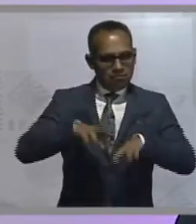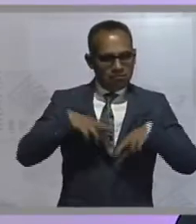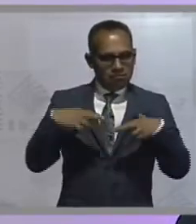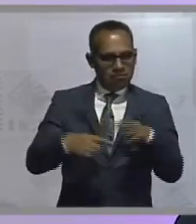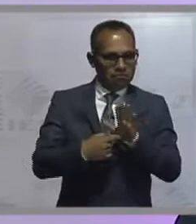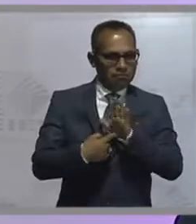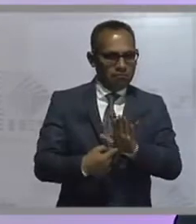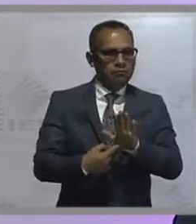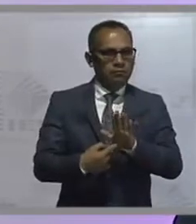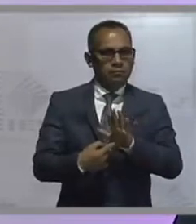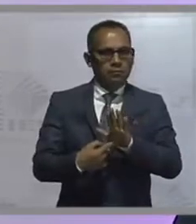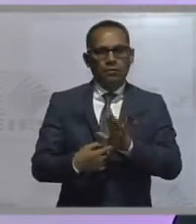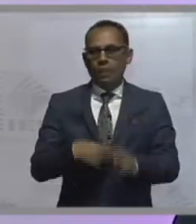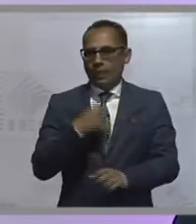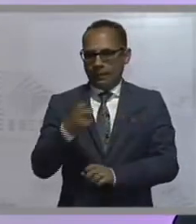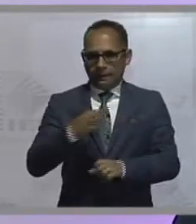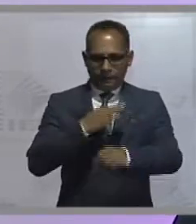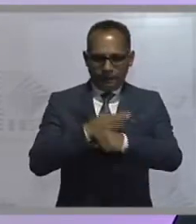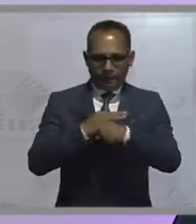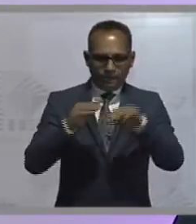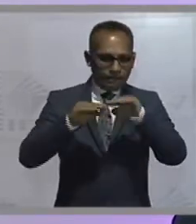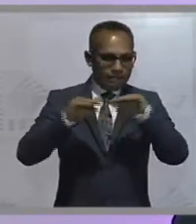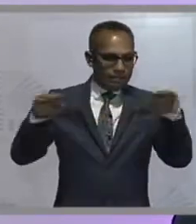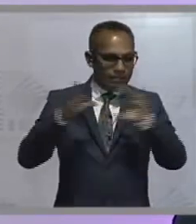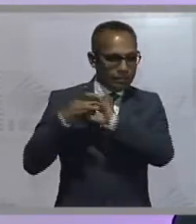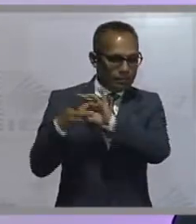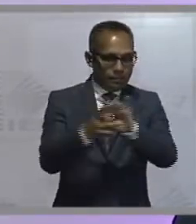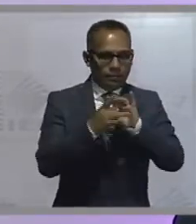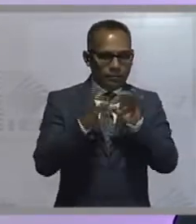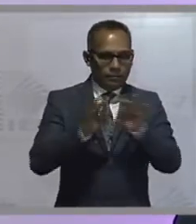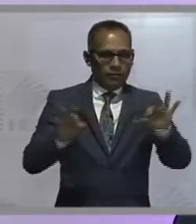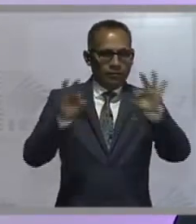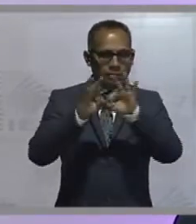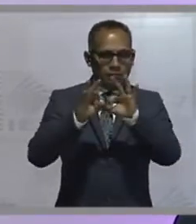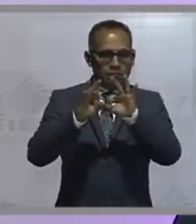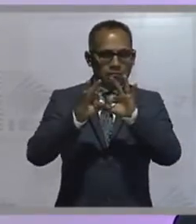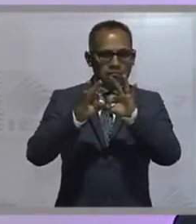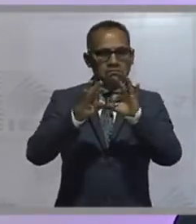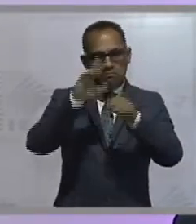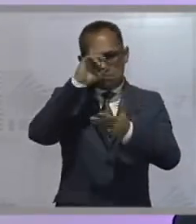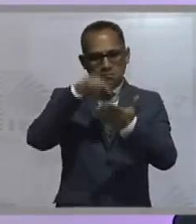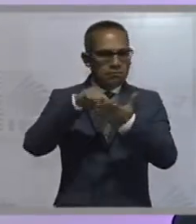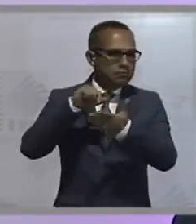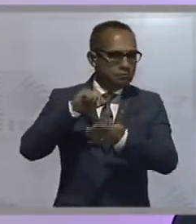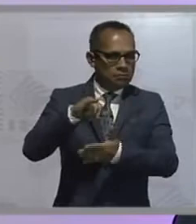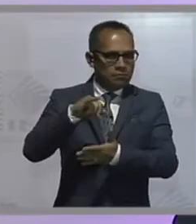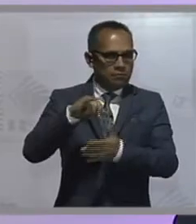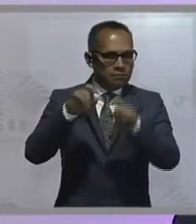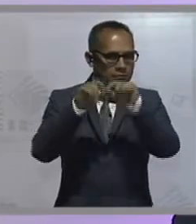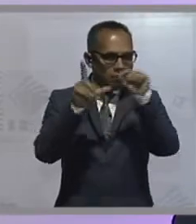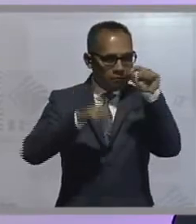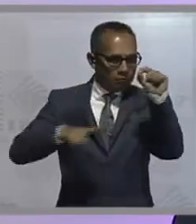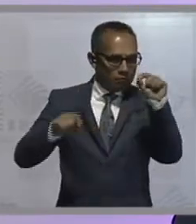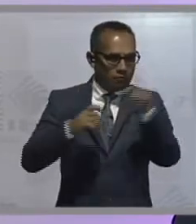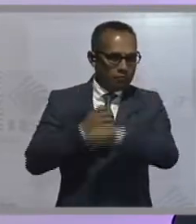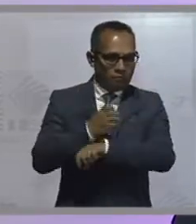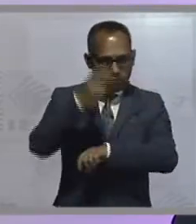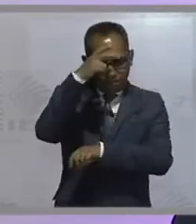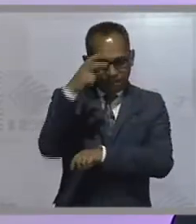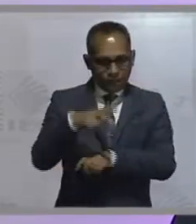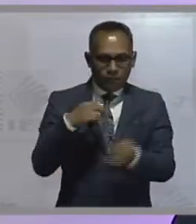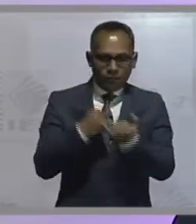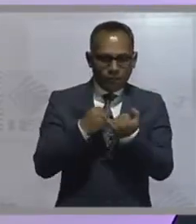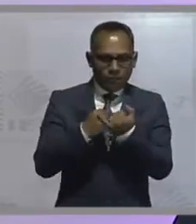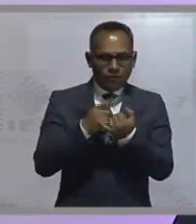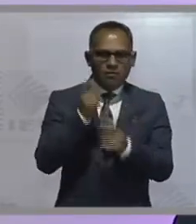ejercicio fundamental para solucionar los problemas de hidalgo y de méjico es la educación sustentada en dos